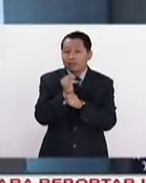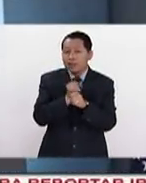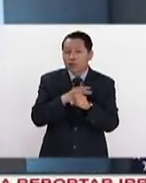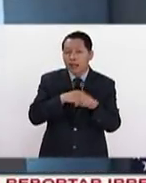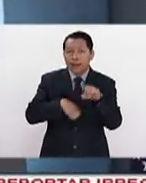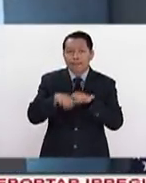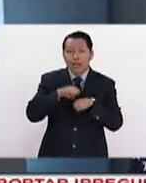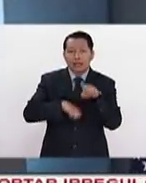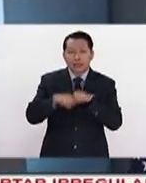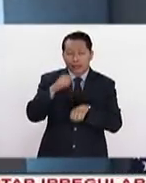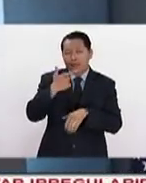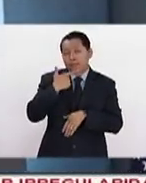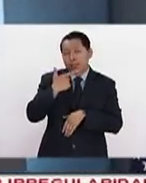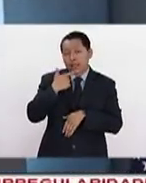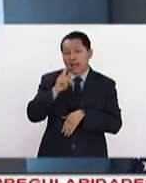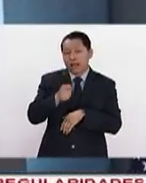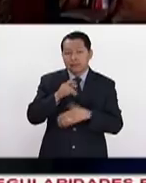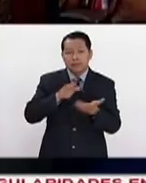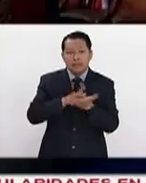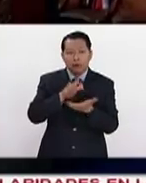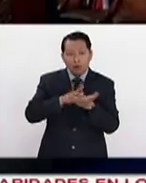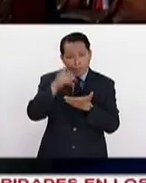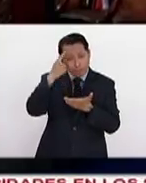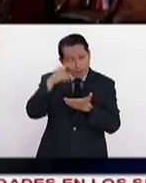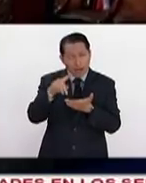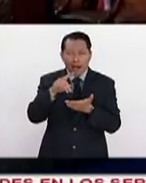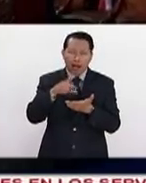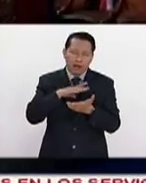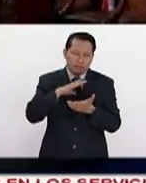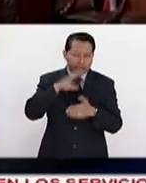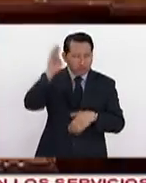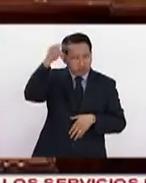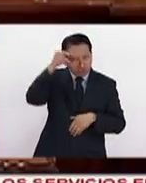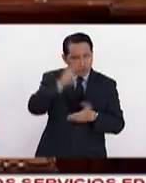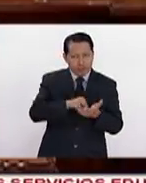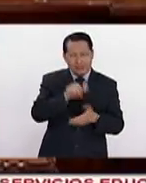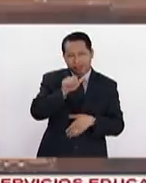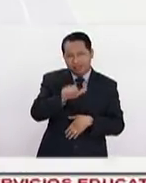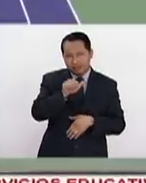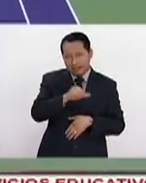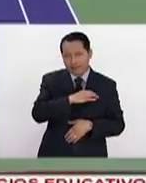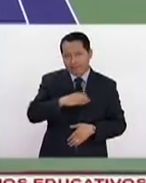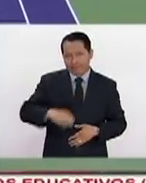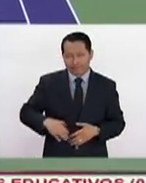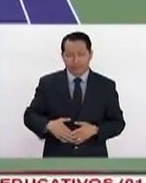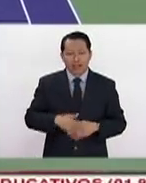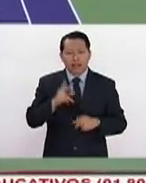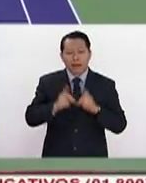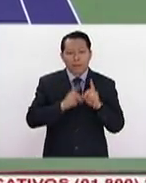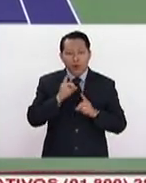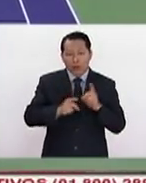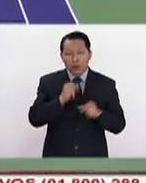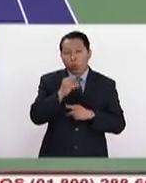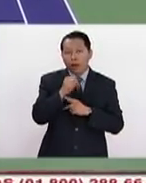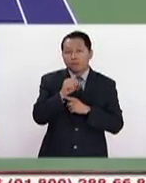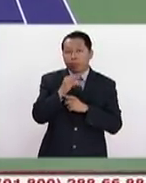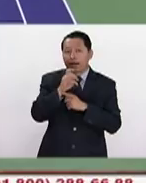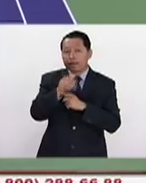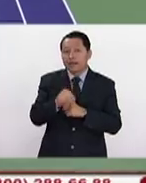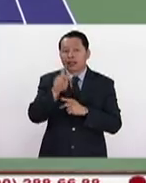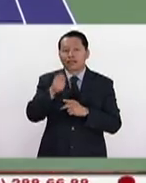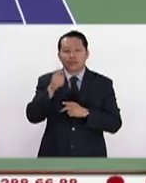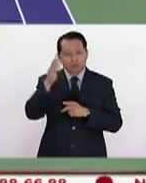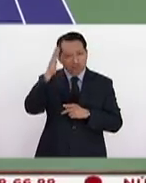una empresa británica que trabajó para la campaña de Donald Trump en 2016. Y en los deportes, Juan Martín del Potro